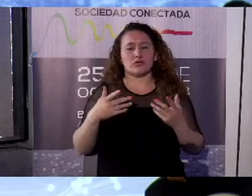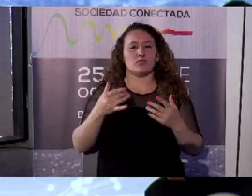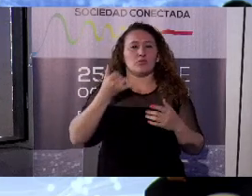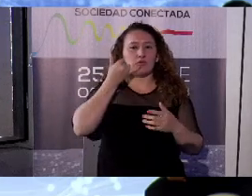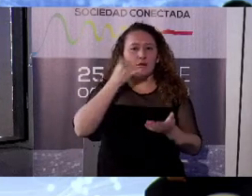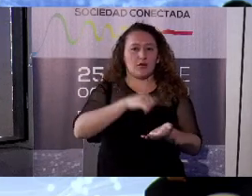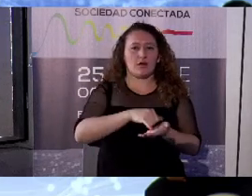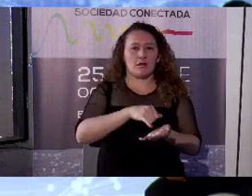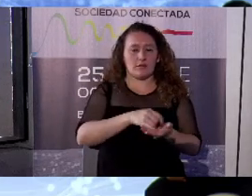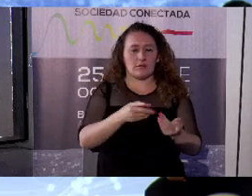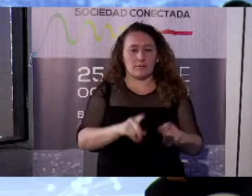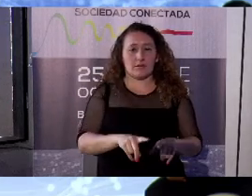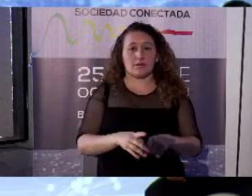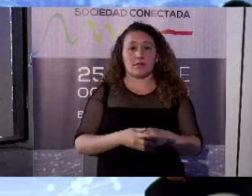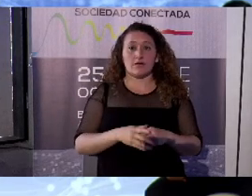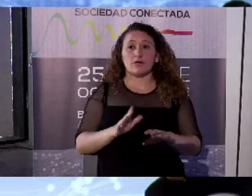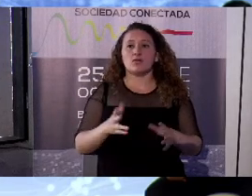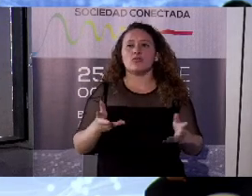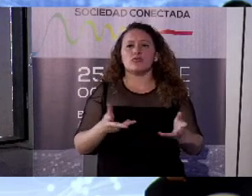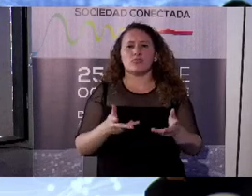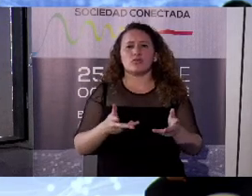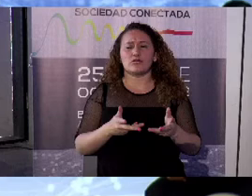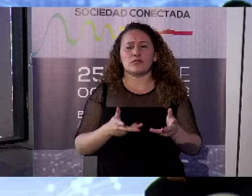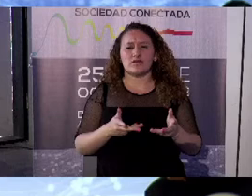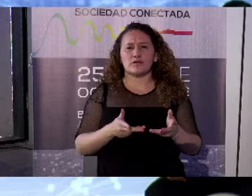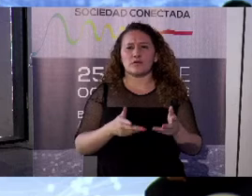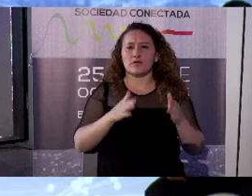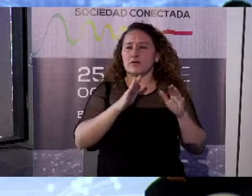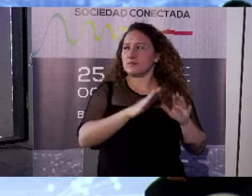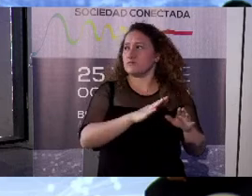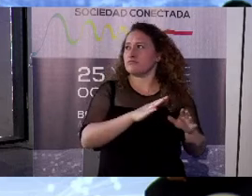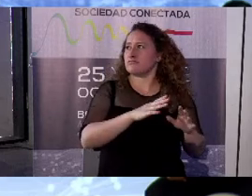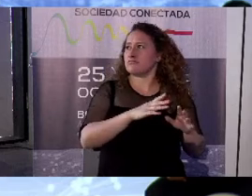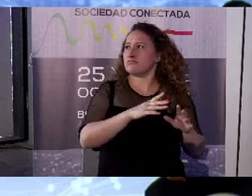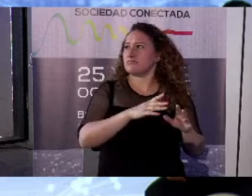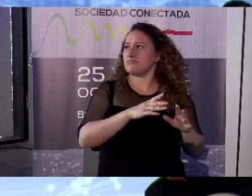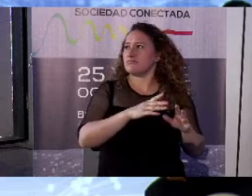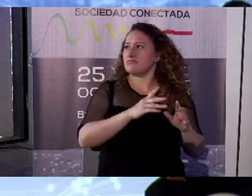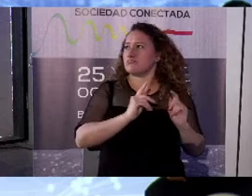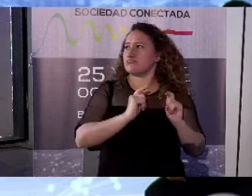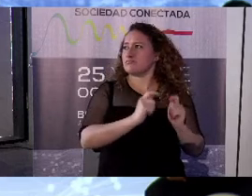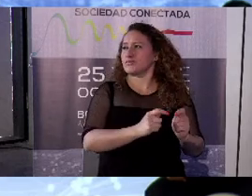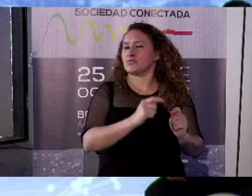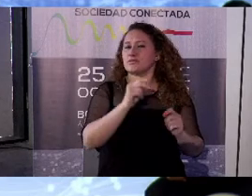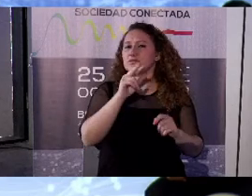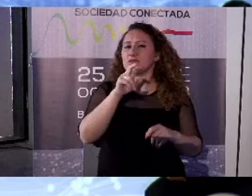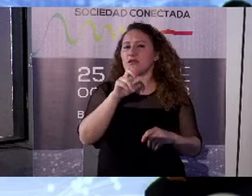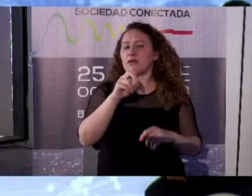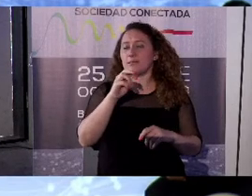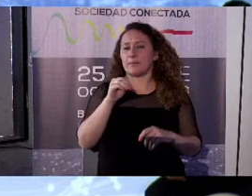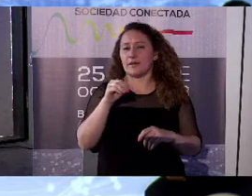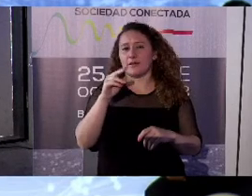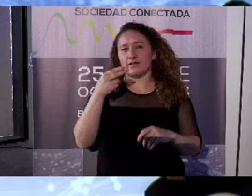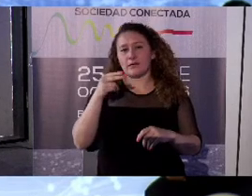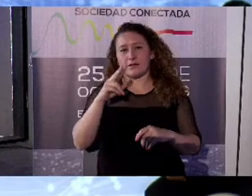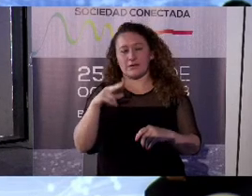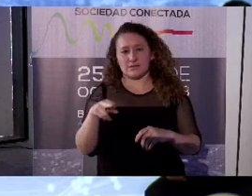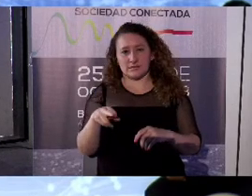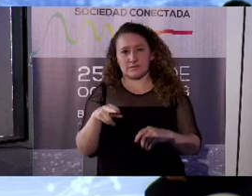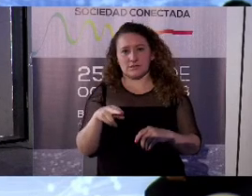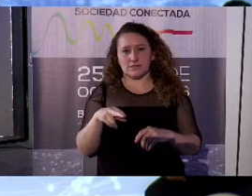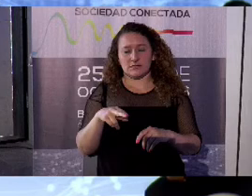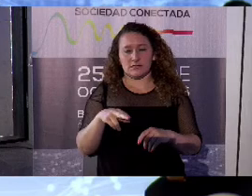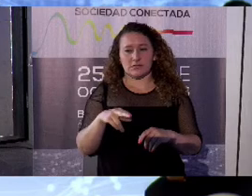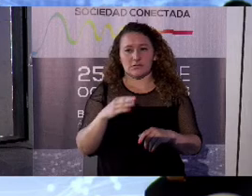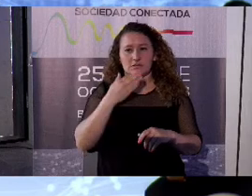local el área de explotación será de un solo licenciatario se va a asignar un canal de 7 mhz por licenciatario igual